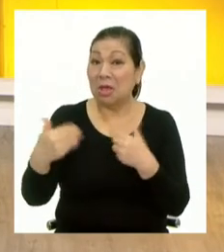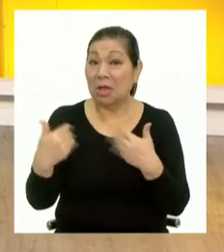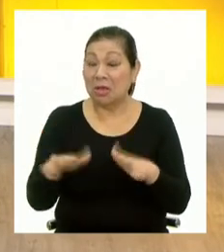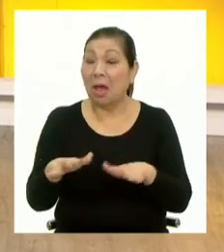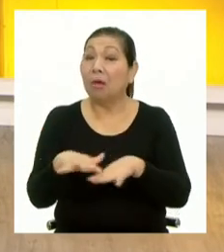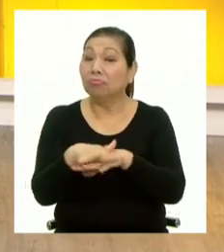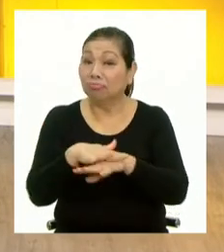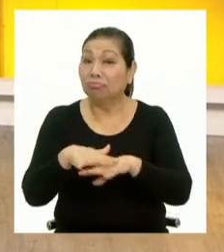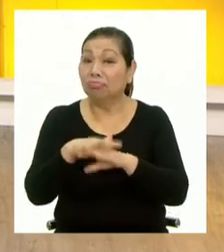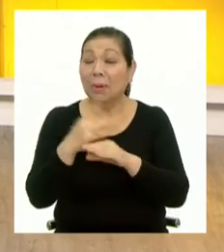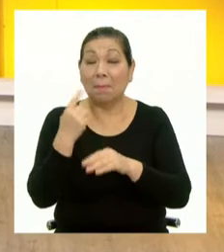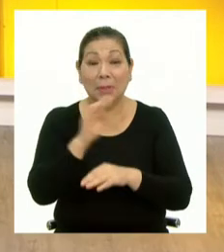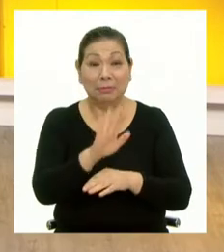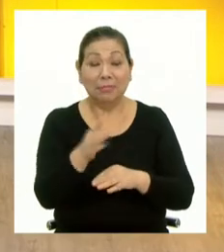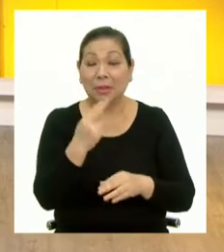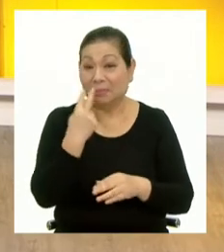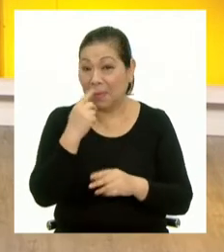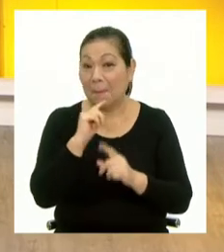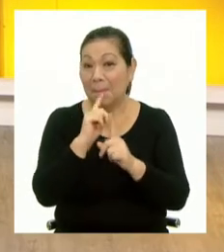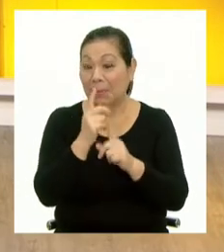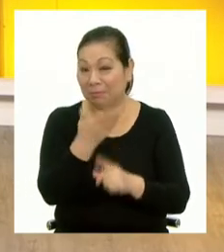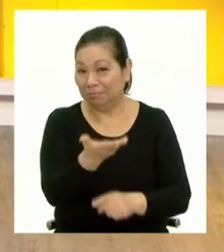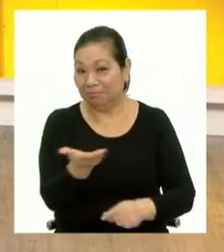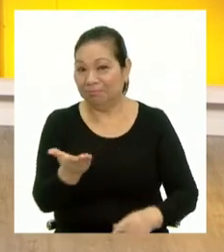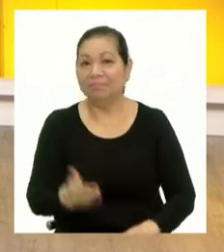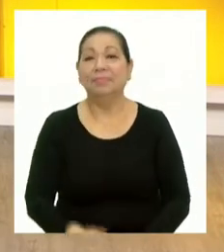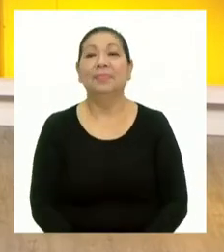vienen preparando para ellas. Adelante.